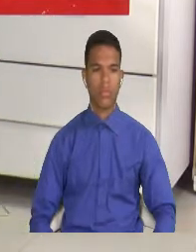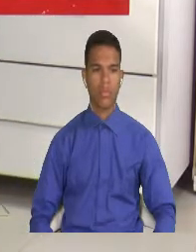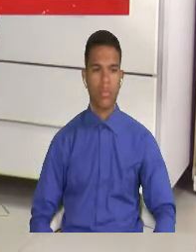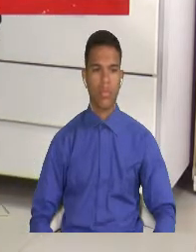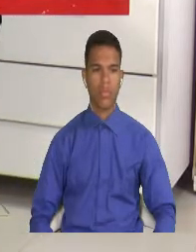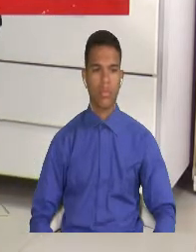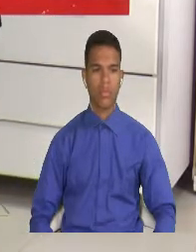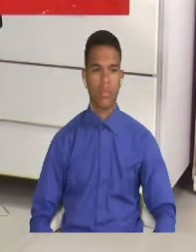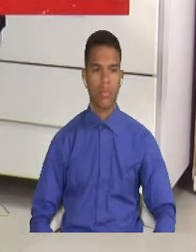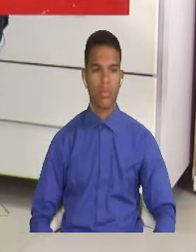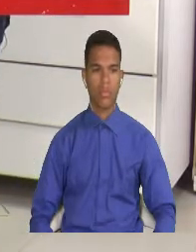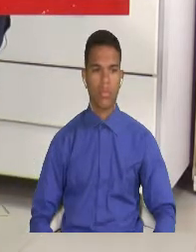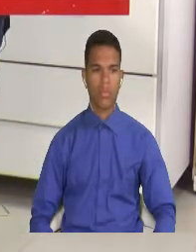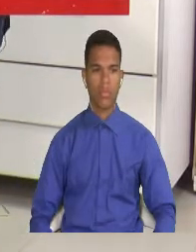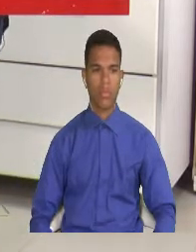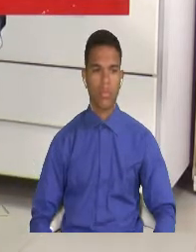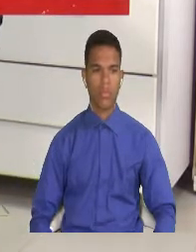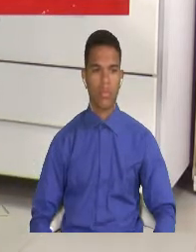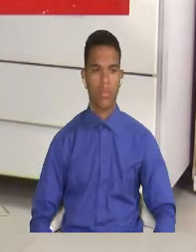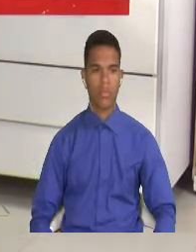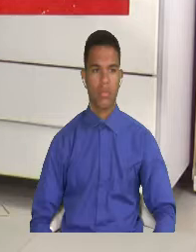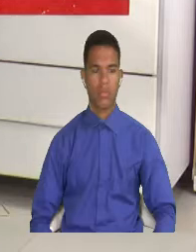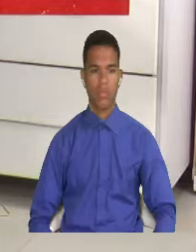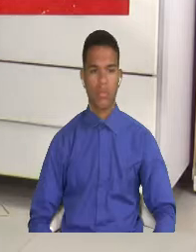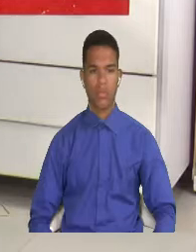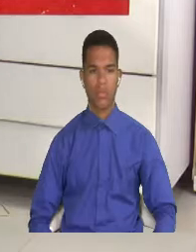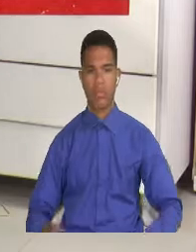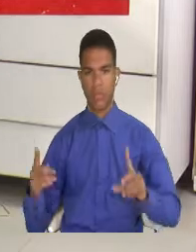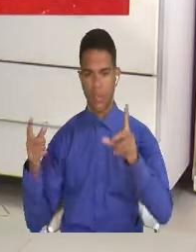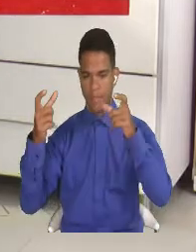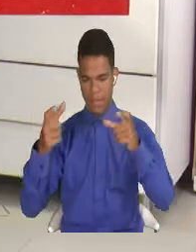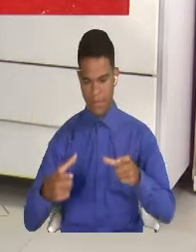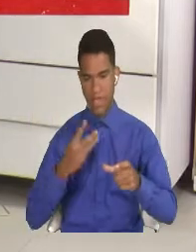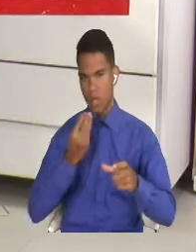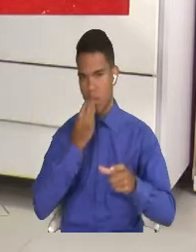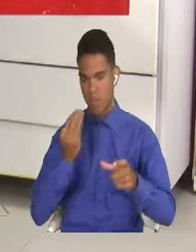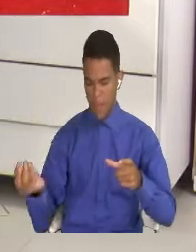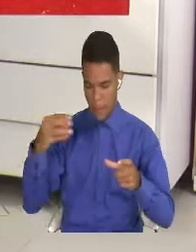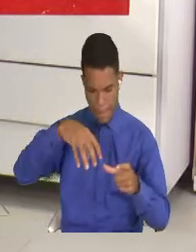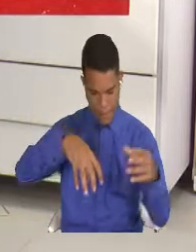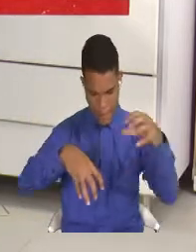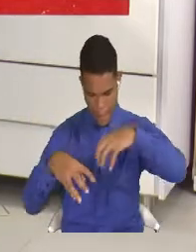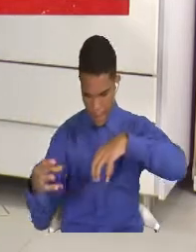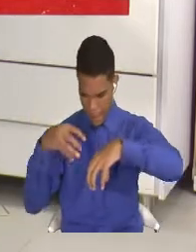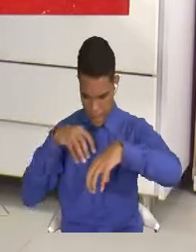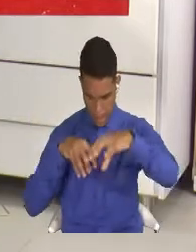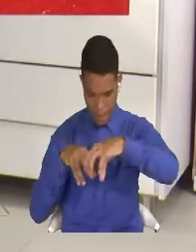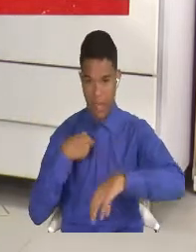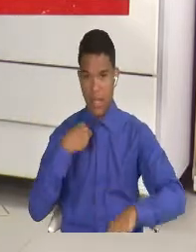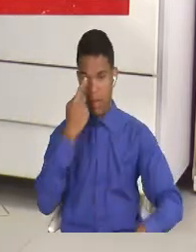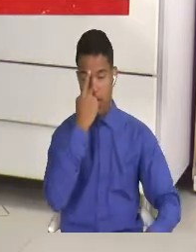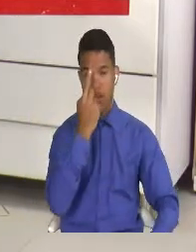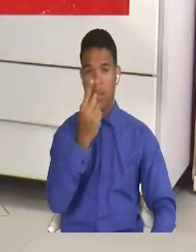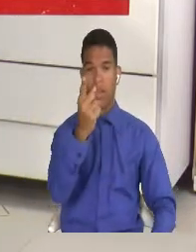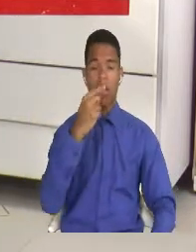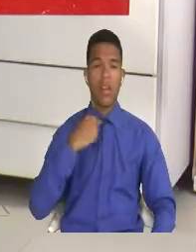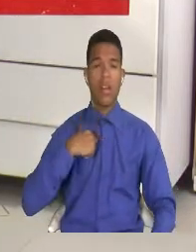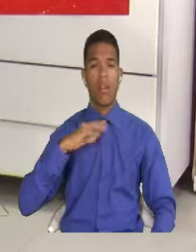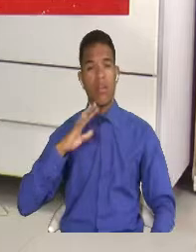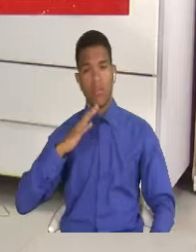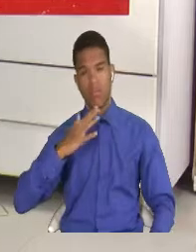que es el emplatado, el ensamble, queridos televidentes, hoy en este su programa A Pedir de Boca. Ya saben ustedes que nos pueden encontrar a través de